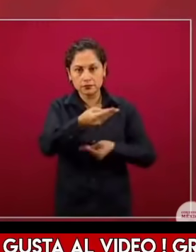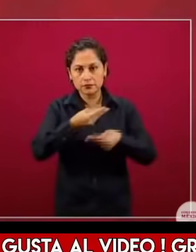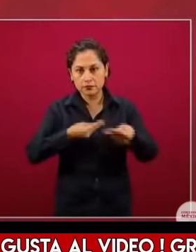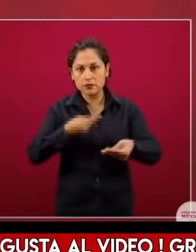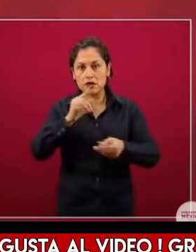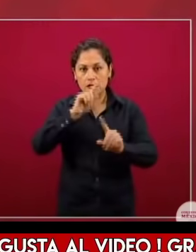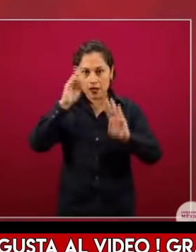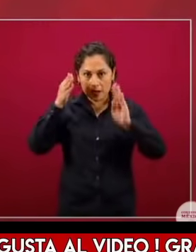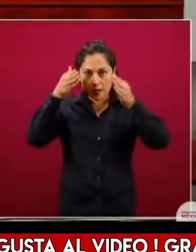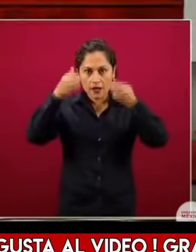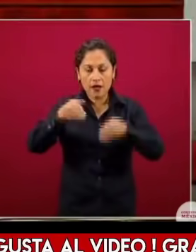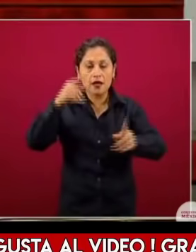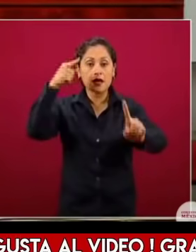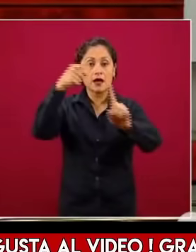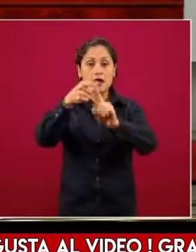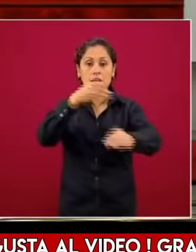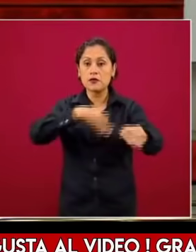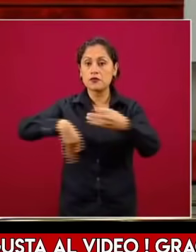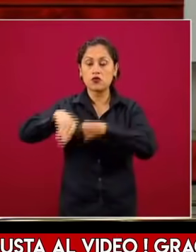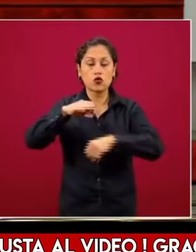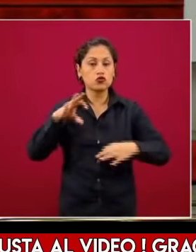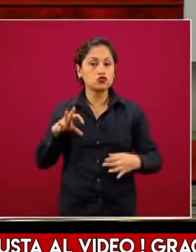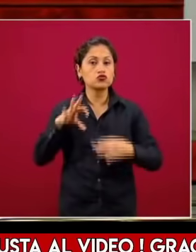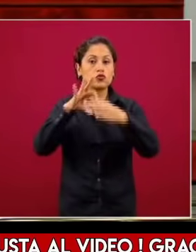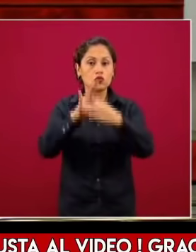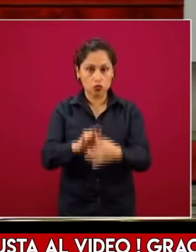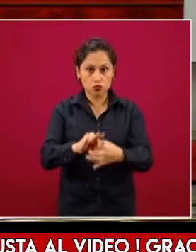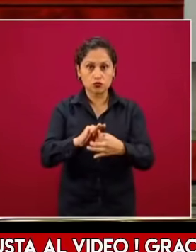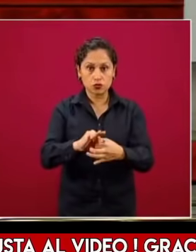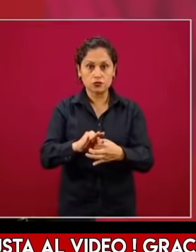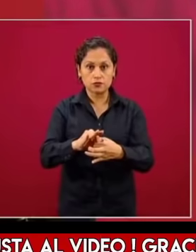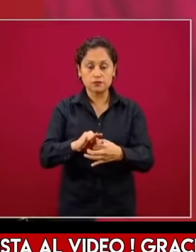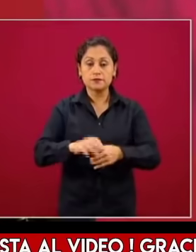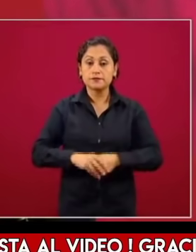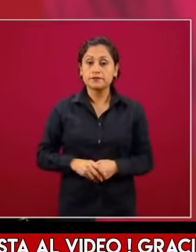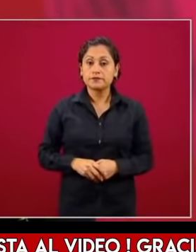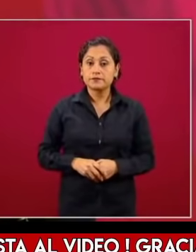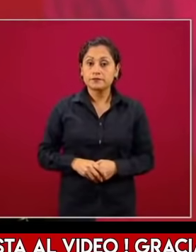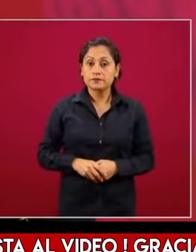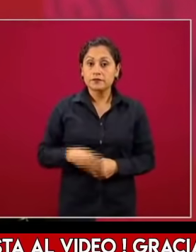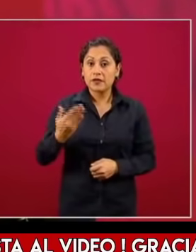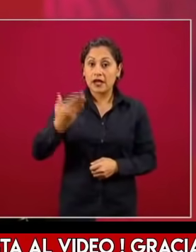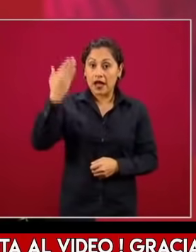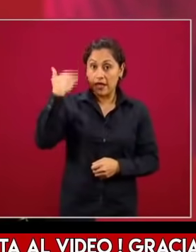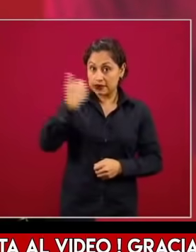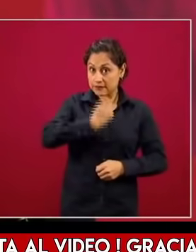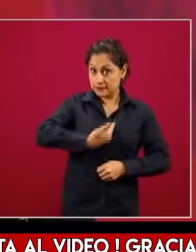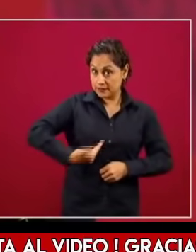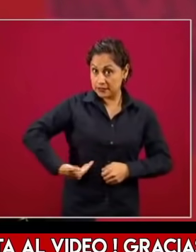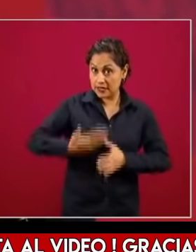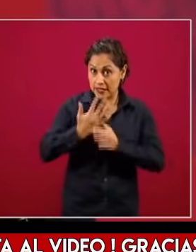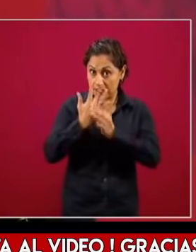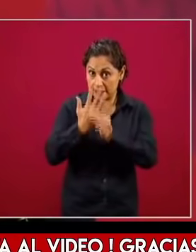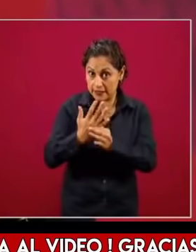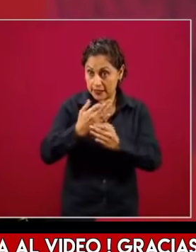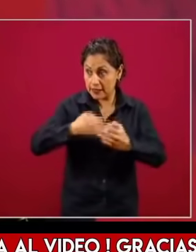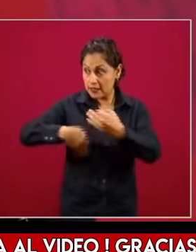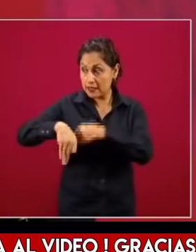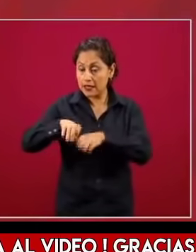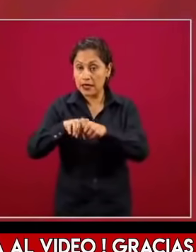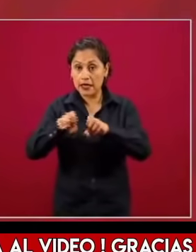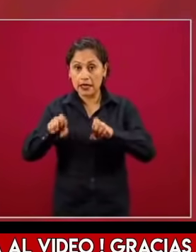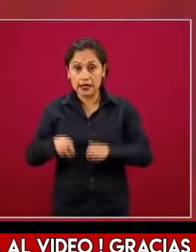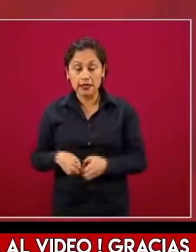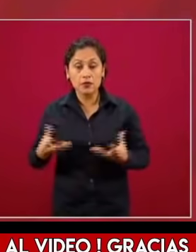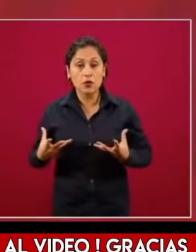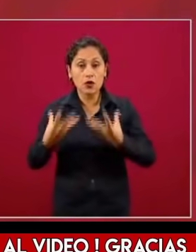común lo dijimos desde el inicio lo dijo el presidente lo dijimos todos sus colaboradores es muy importante que una